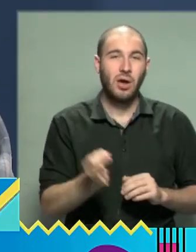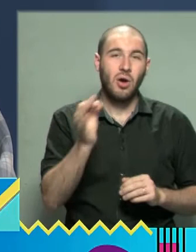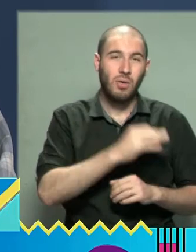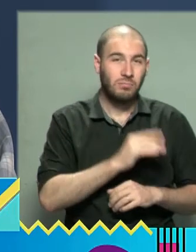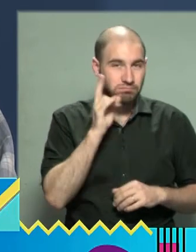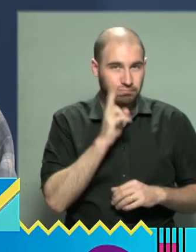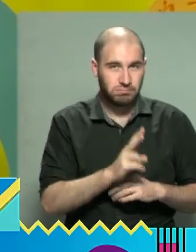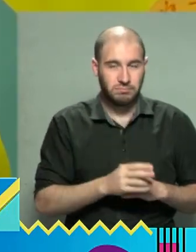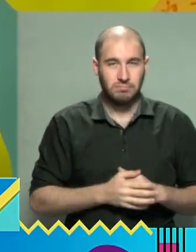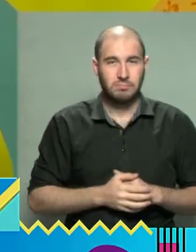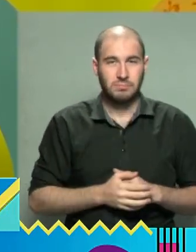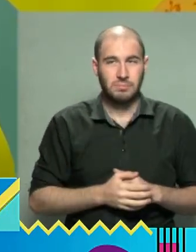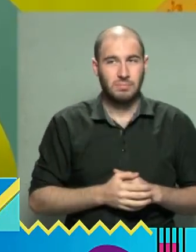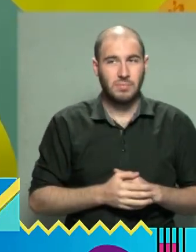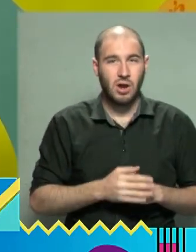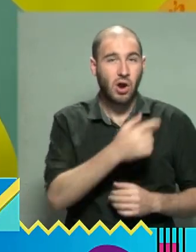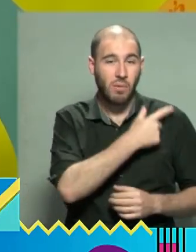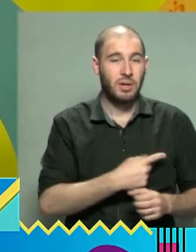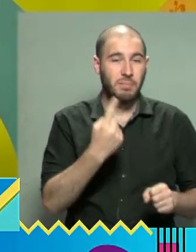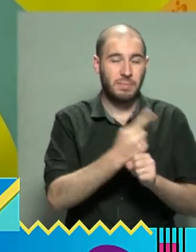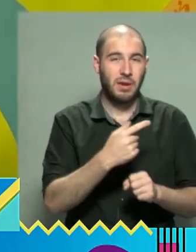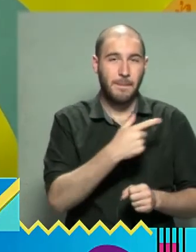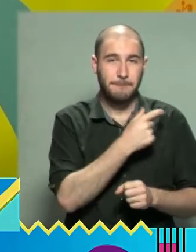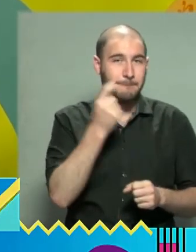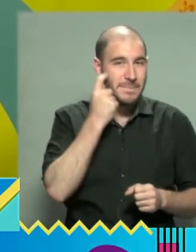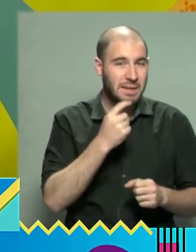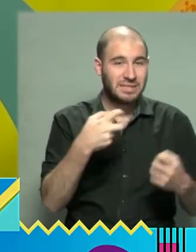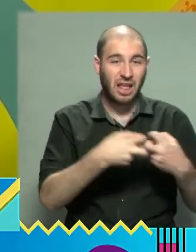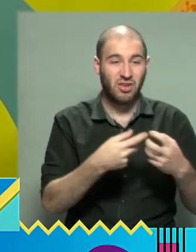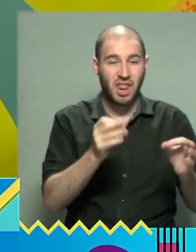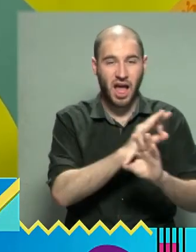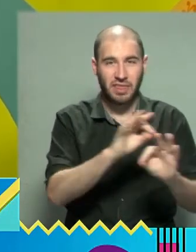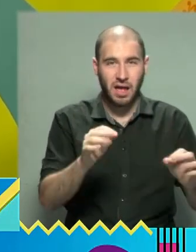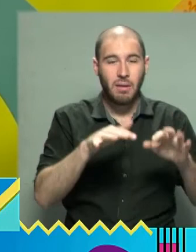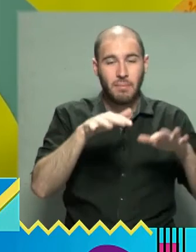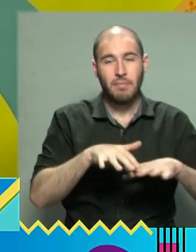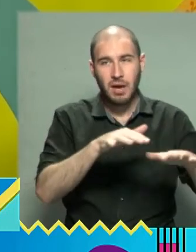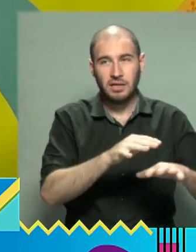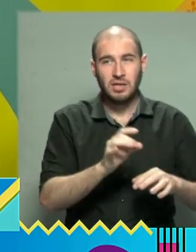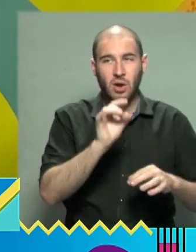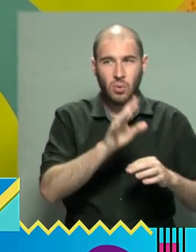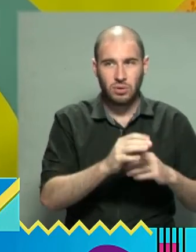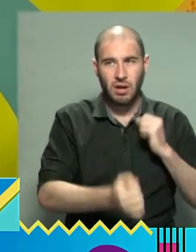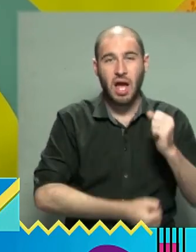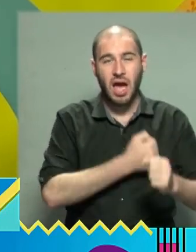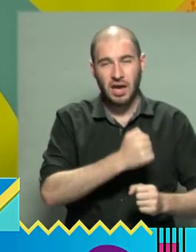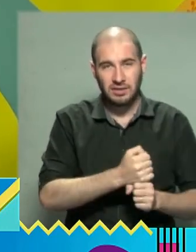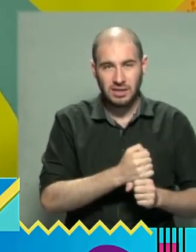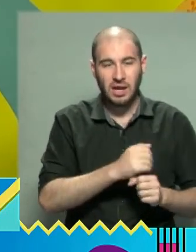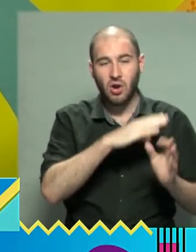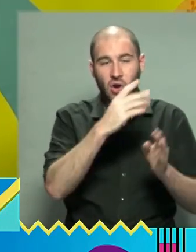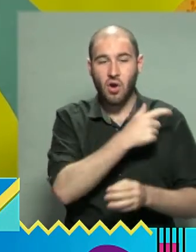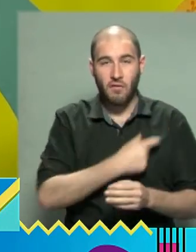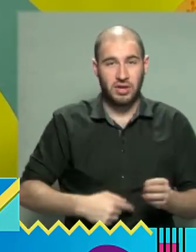visto en el primer gobierno de Menem a ningún sindicato marchar, excepto hasta que, digamos, fue el